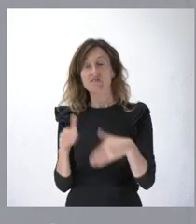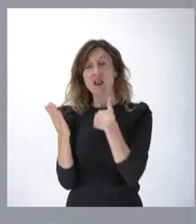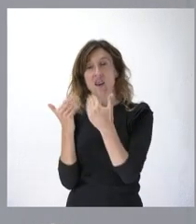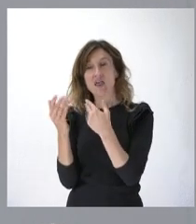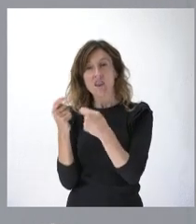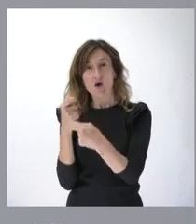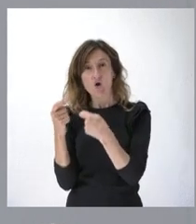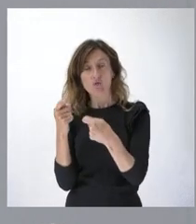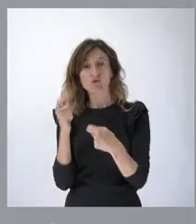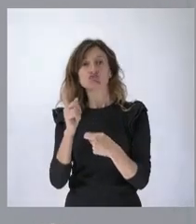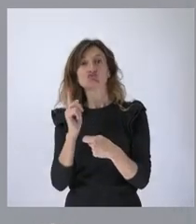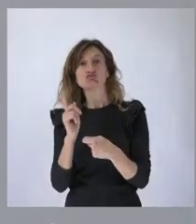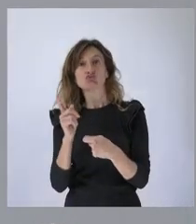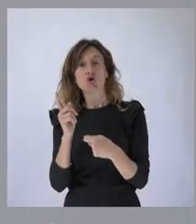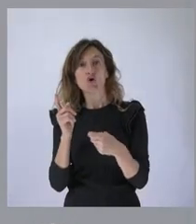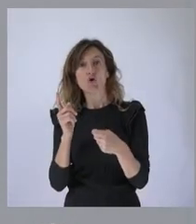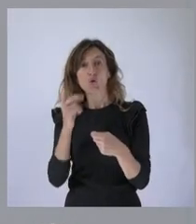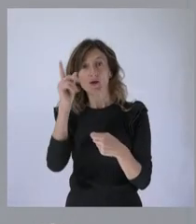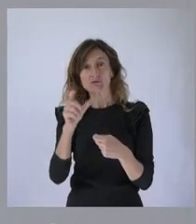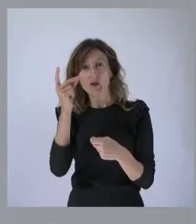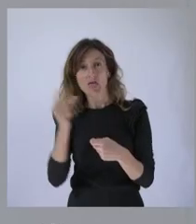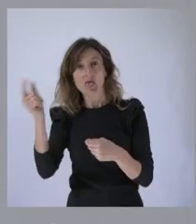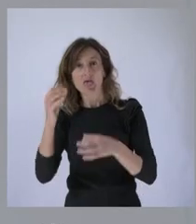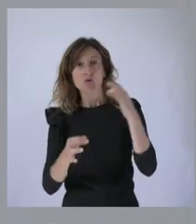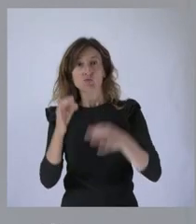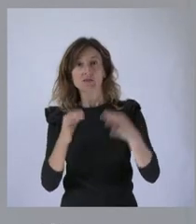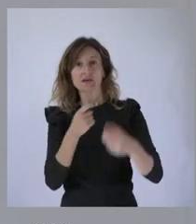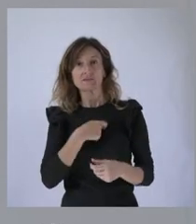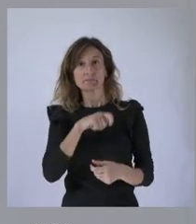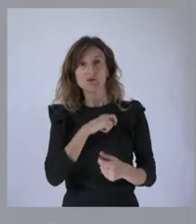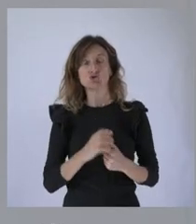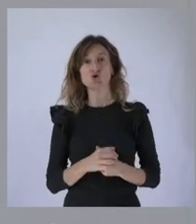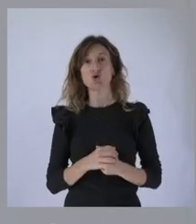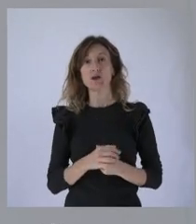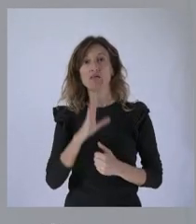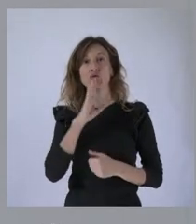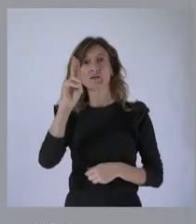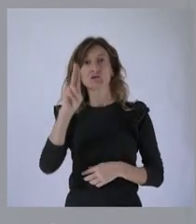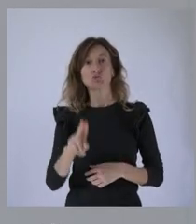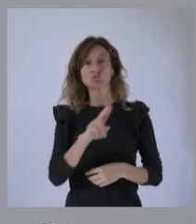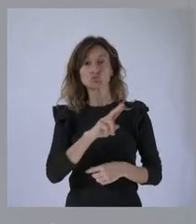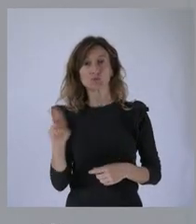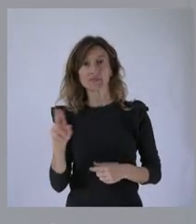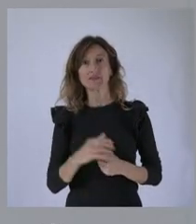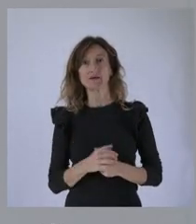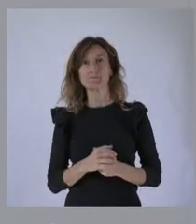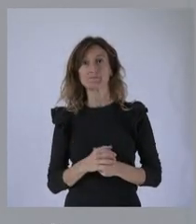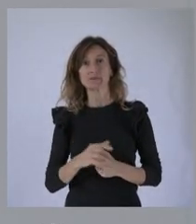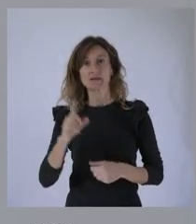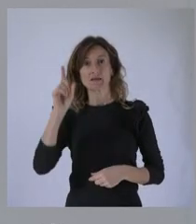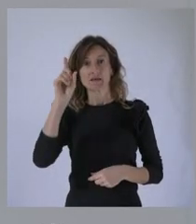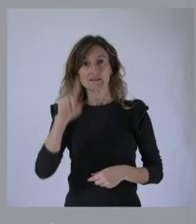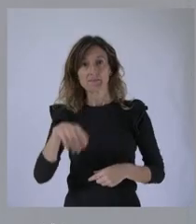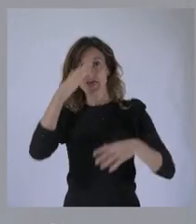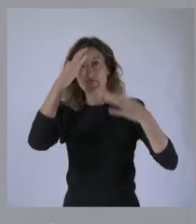solo con un prófugo de la justicia española en Suiza y sin tener en